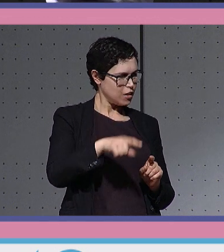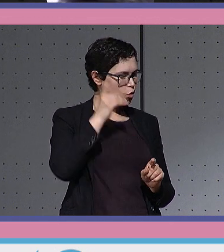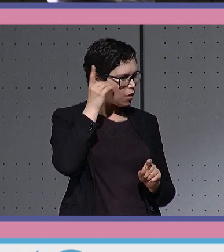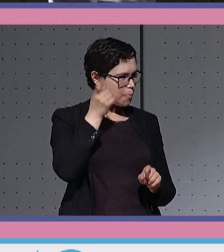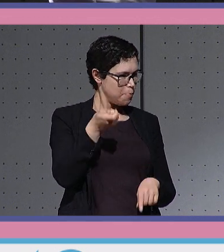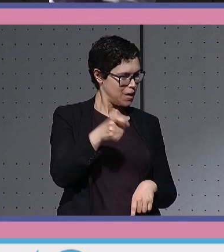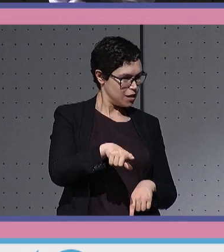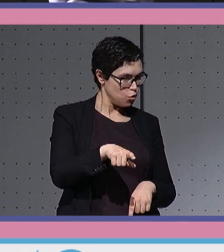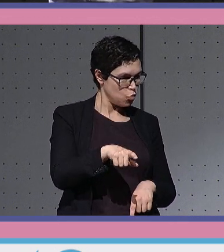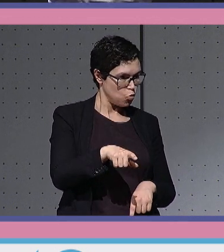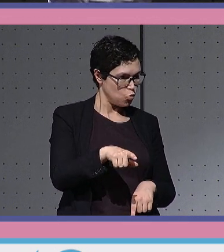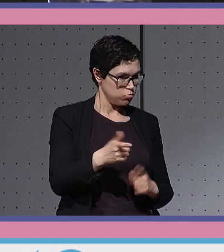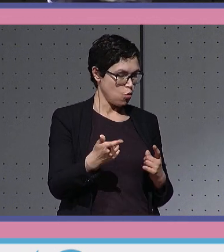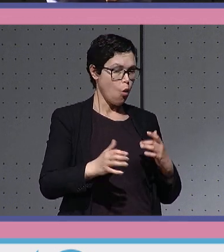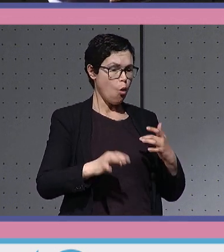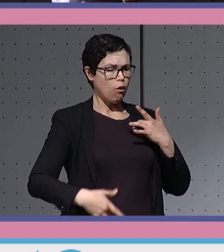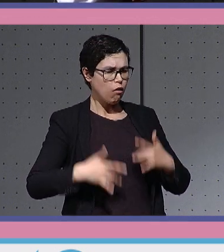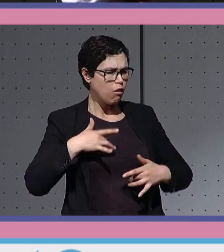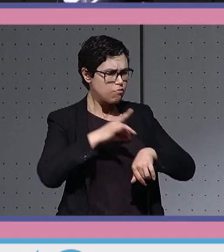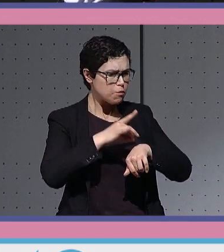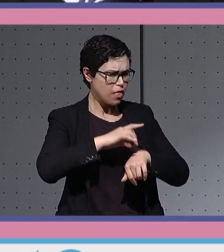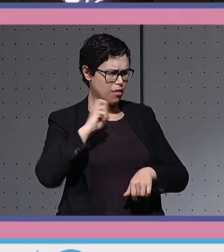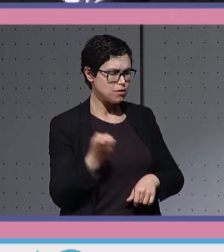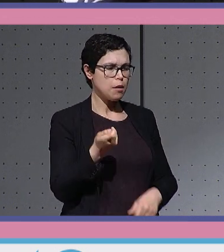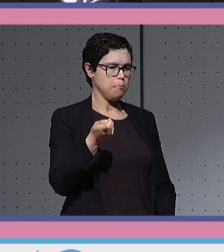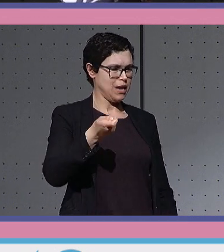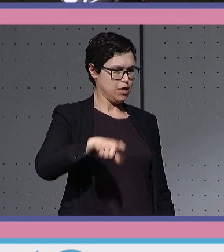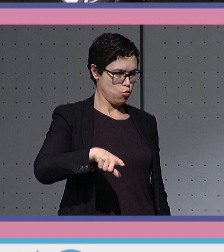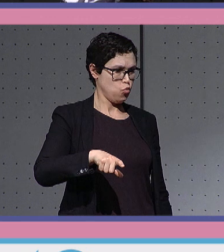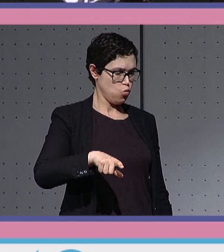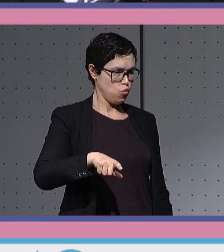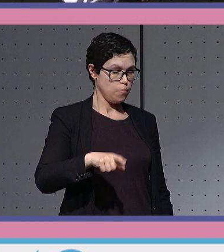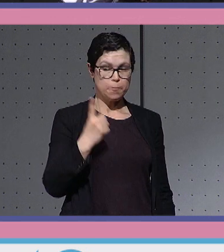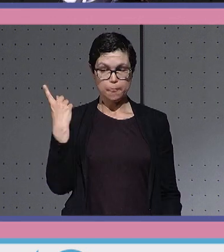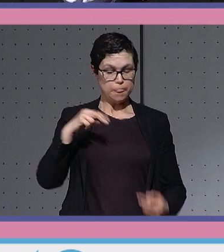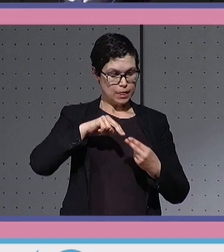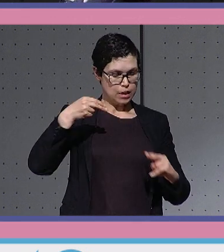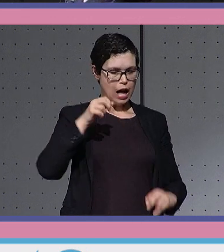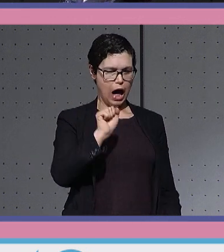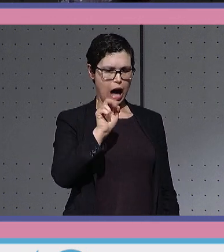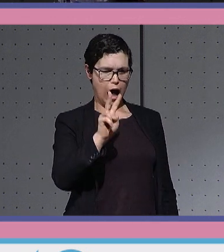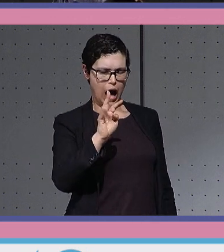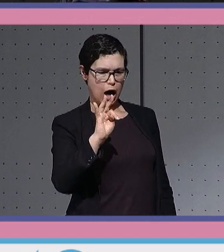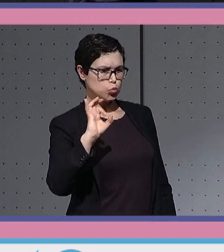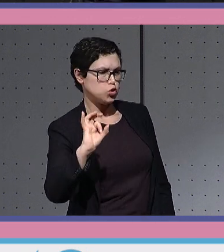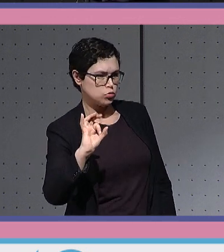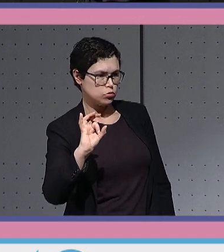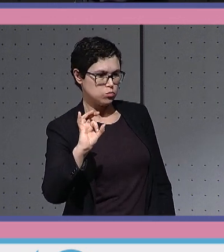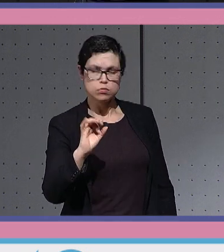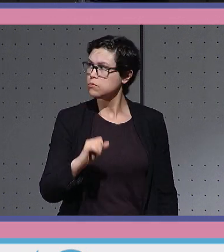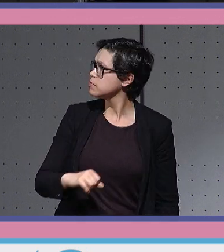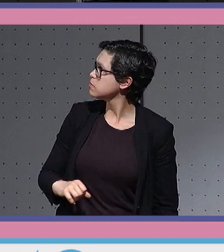unas comorbilidades parecidas. Esto es lo mismo. Mirad, esto es un gen que se llama AUTS, que los que tienen la delección en este